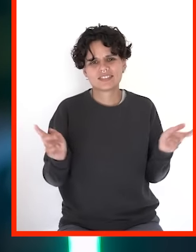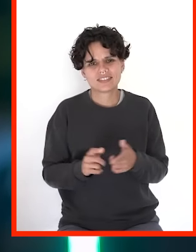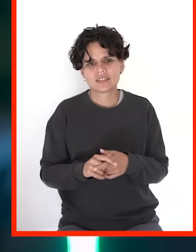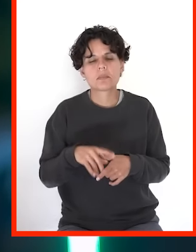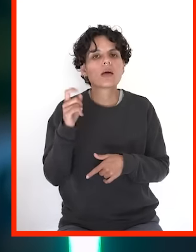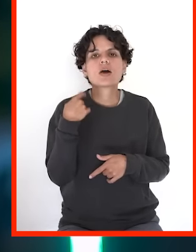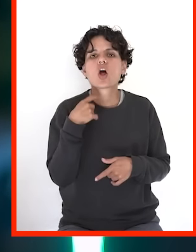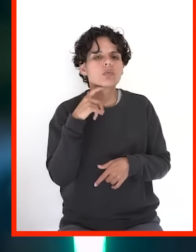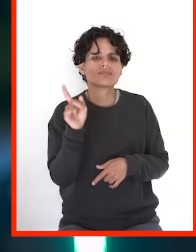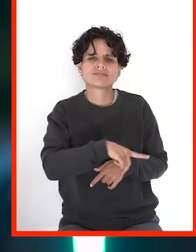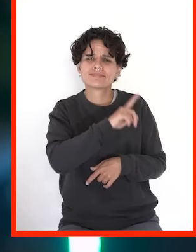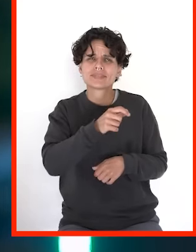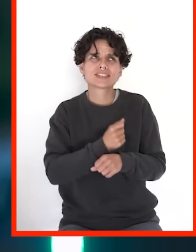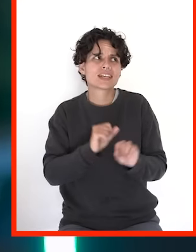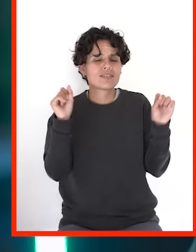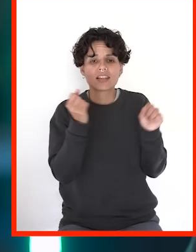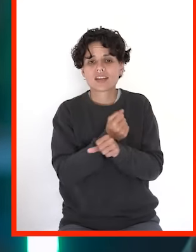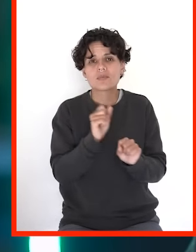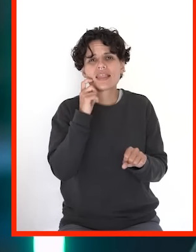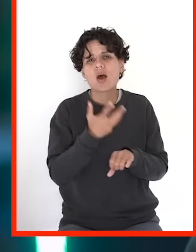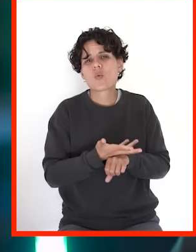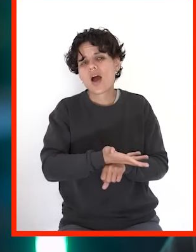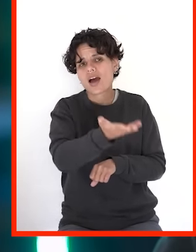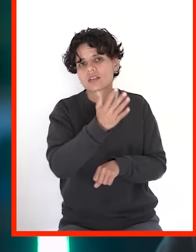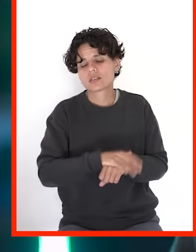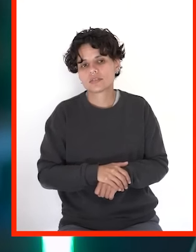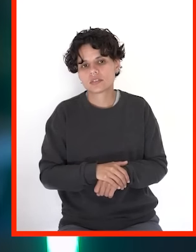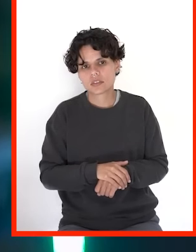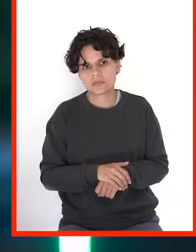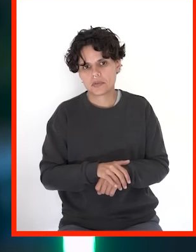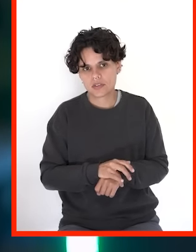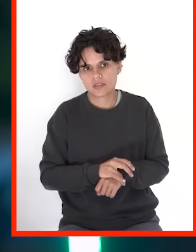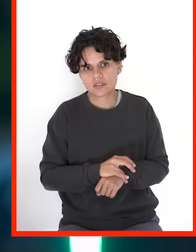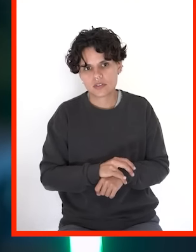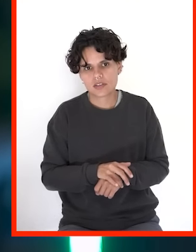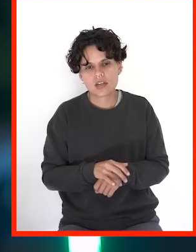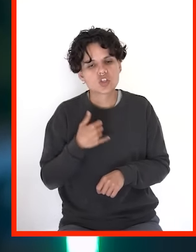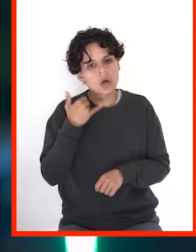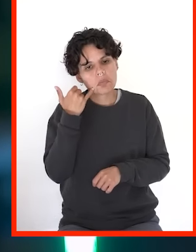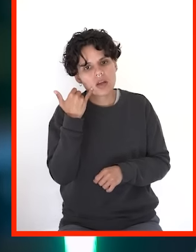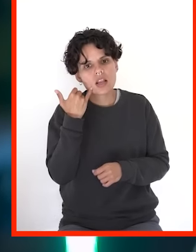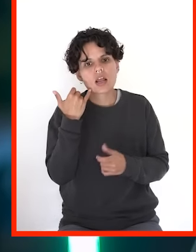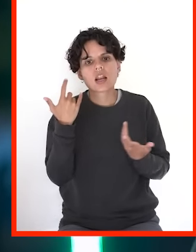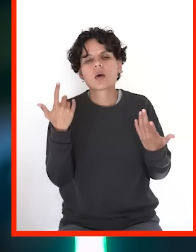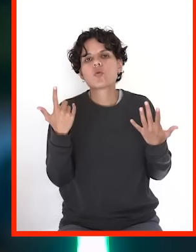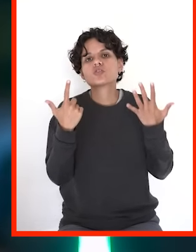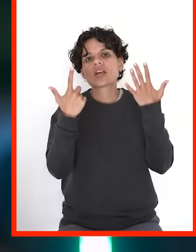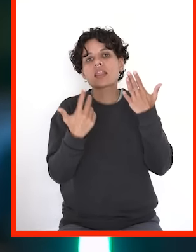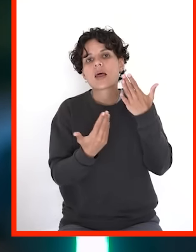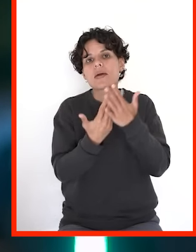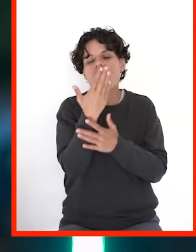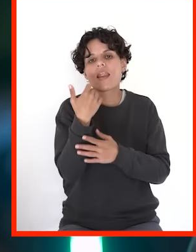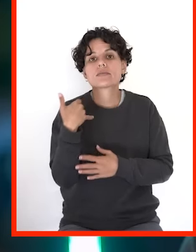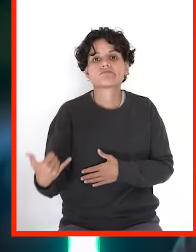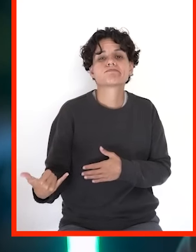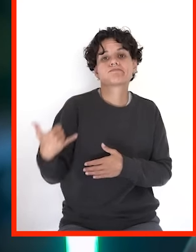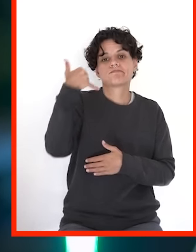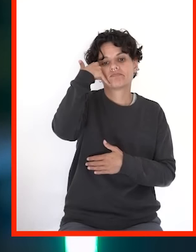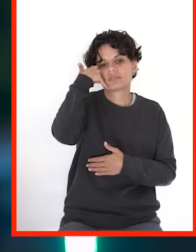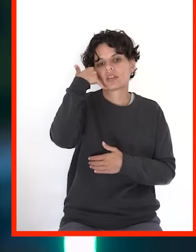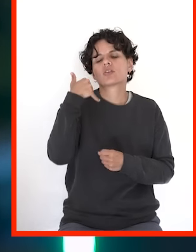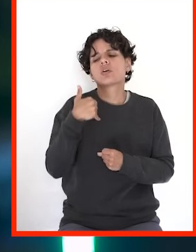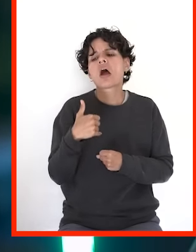que no pasó. No le creía así, como está weando así. Como que como a las 7 de la mañana me llamó. Y como que, ah, ya,